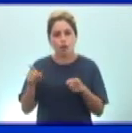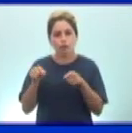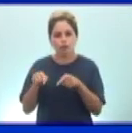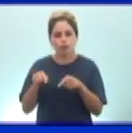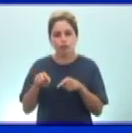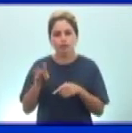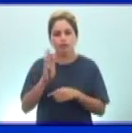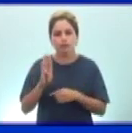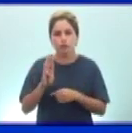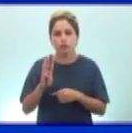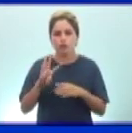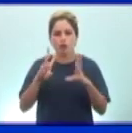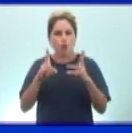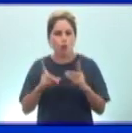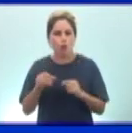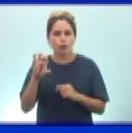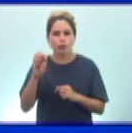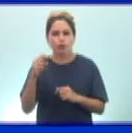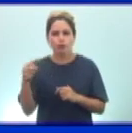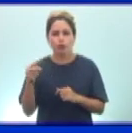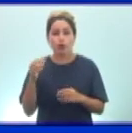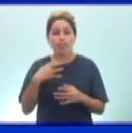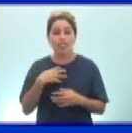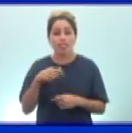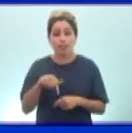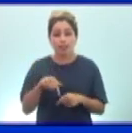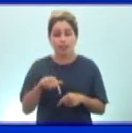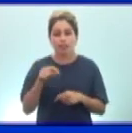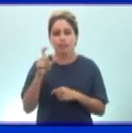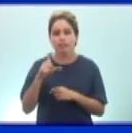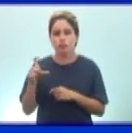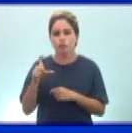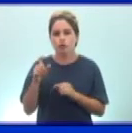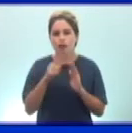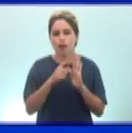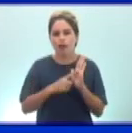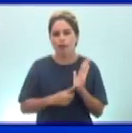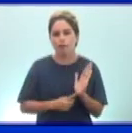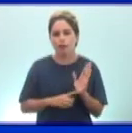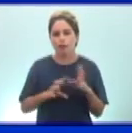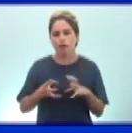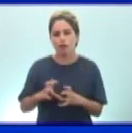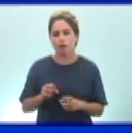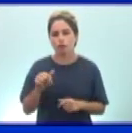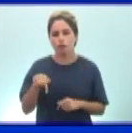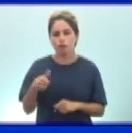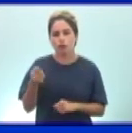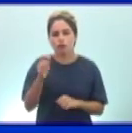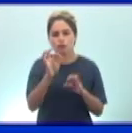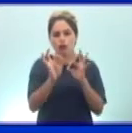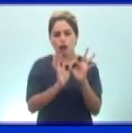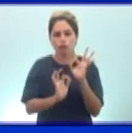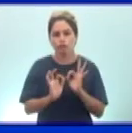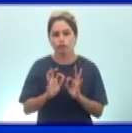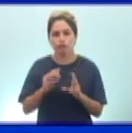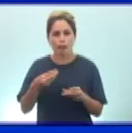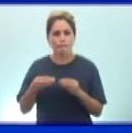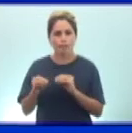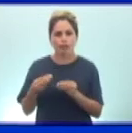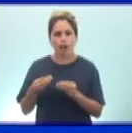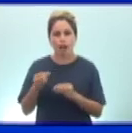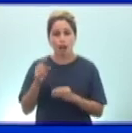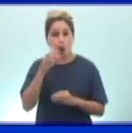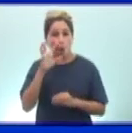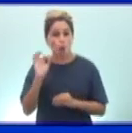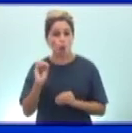valencia presenta. Inciso C, el elemento que está formado por estos átomos será un metal o un no metal. Le daremos un